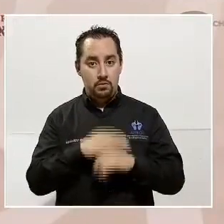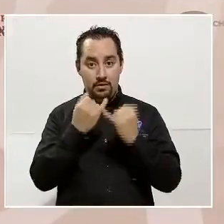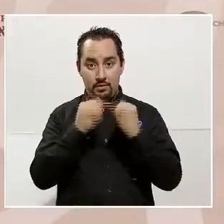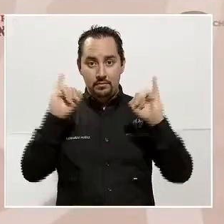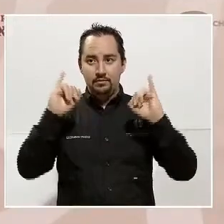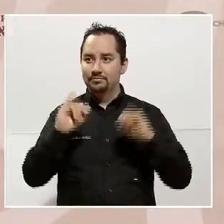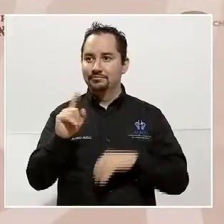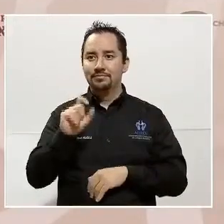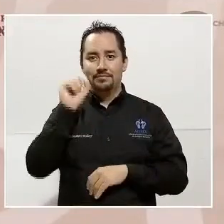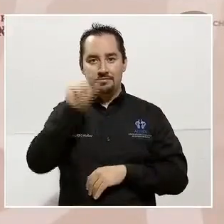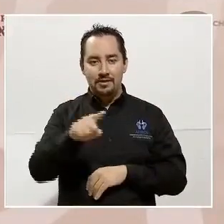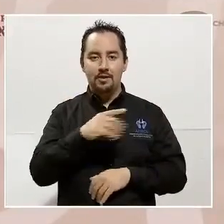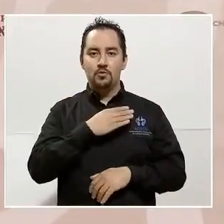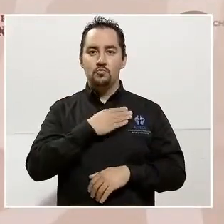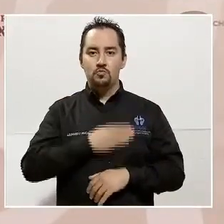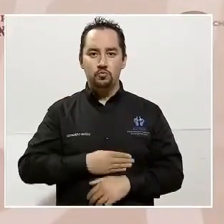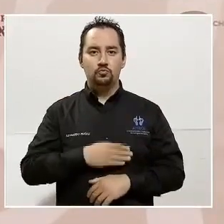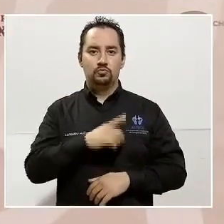la justicia.